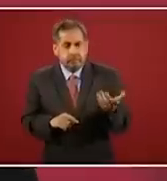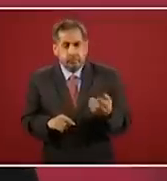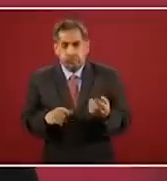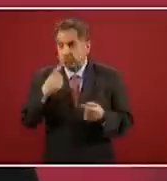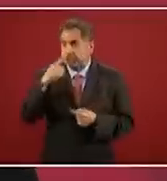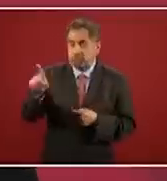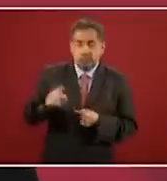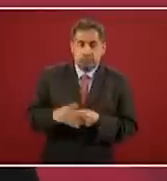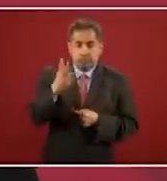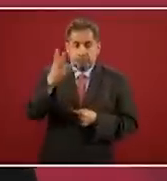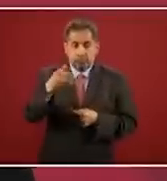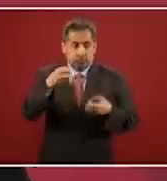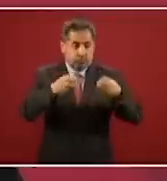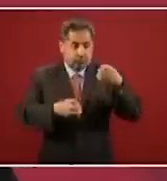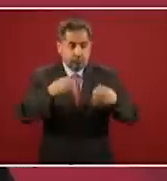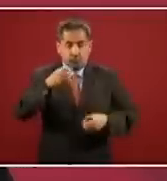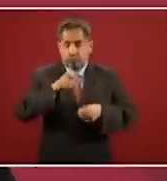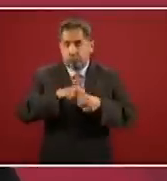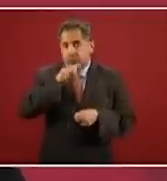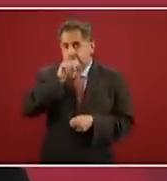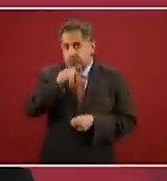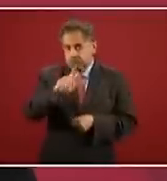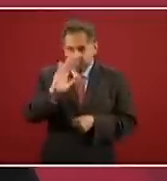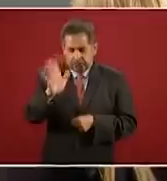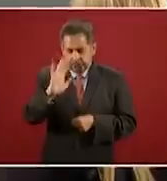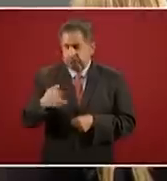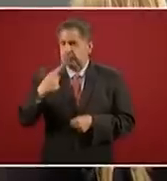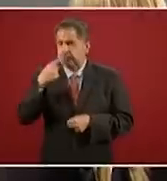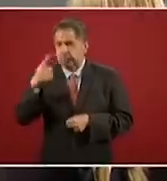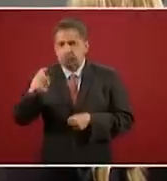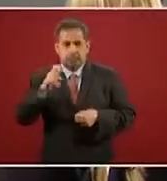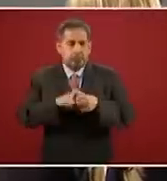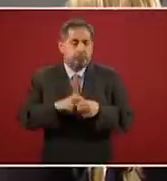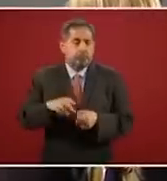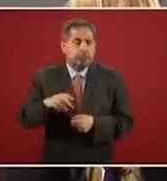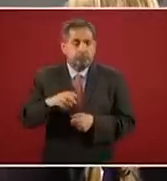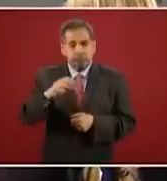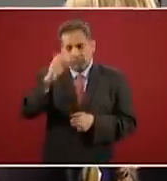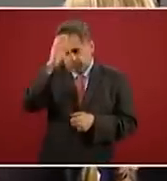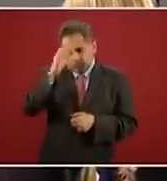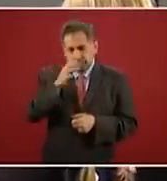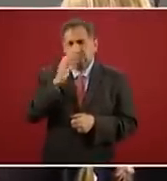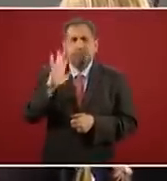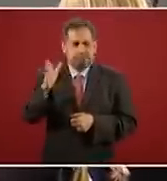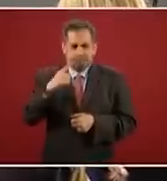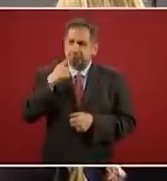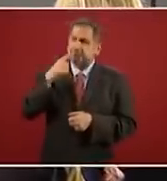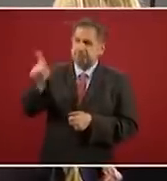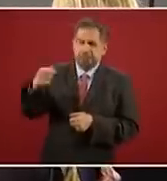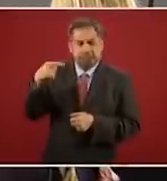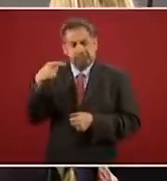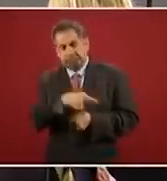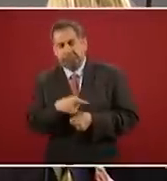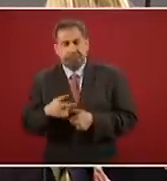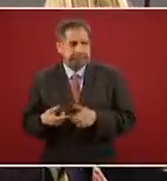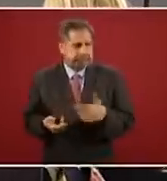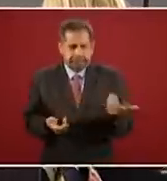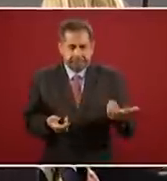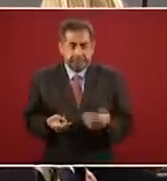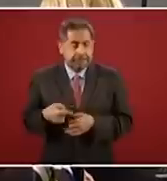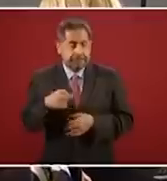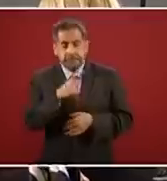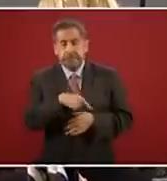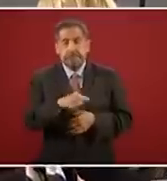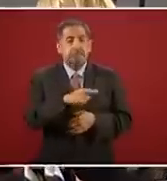4 juzgadores en el estado de Jalisco y otros 4 en el estado de Coahuila, relacionados con una actividad